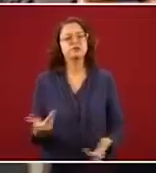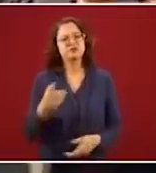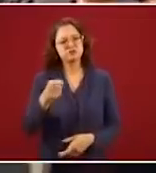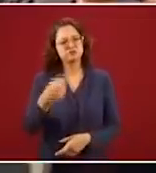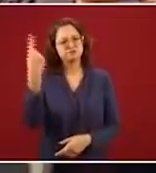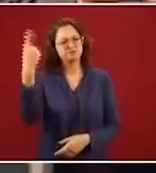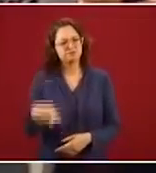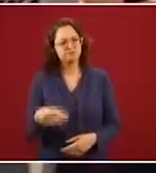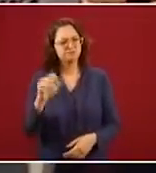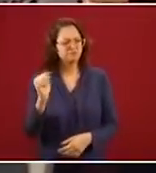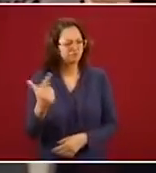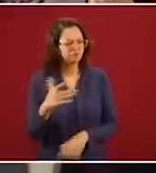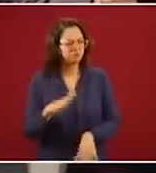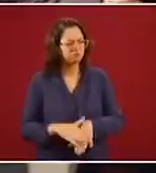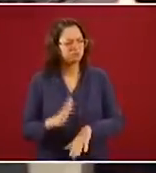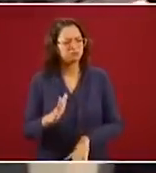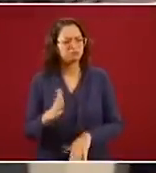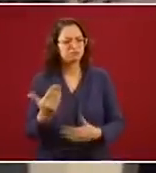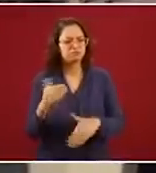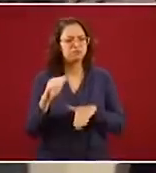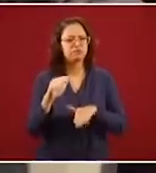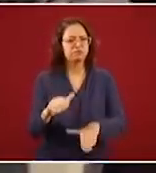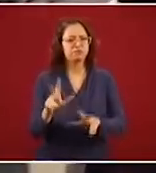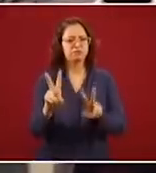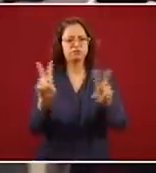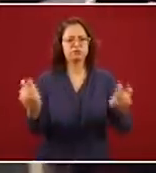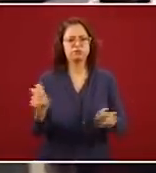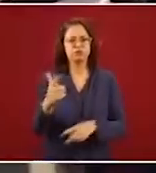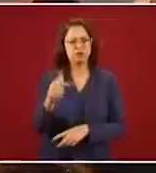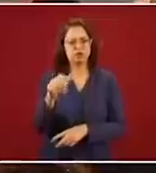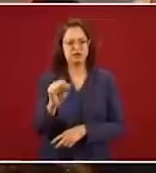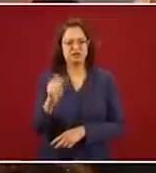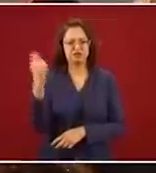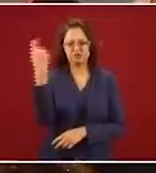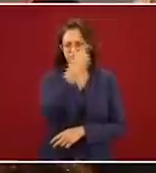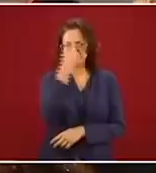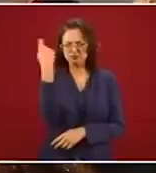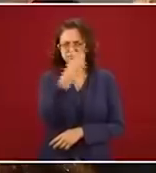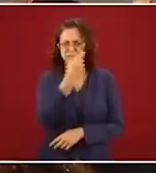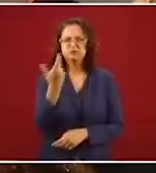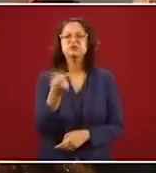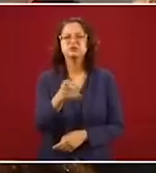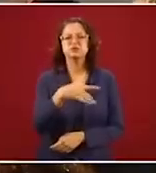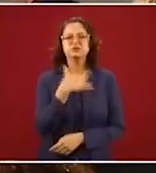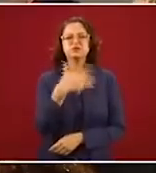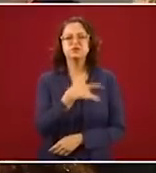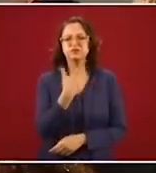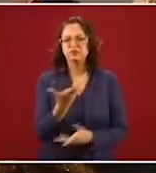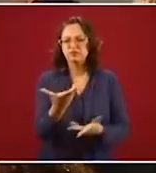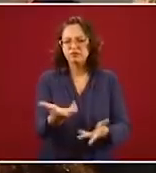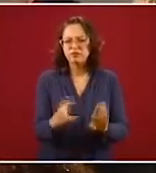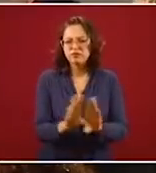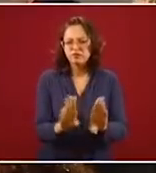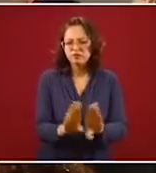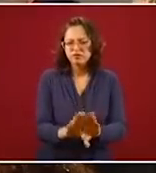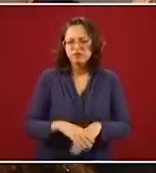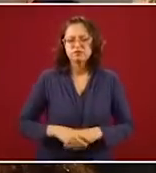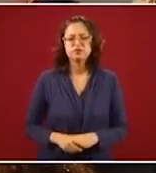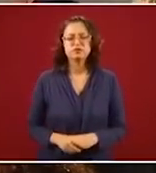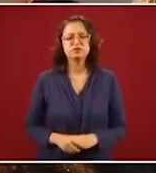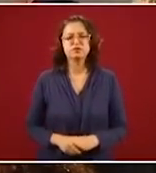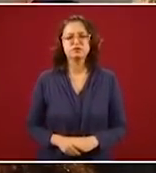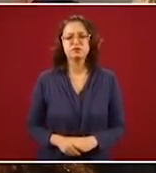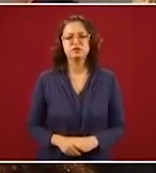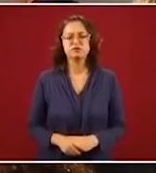en específico sobre el uso de esto. Sí, fue un